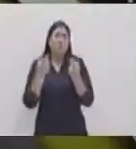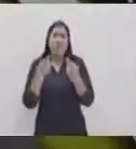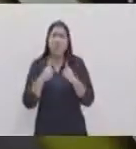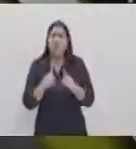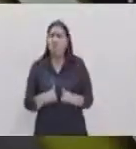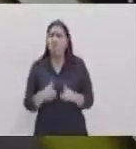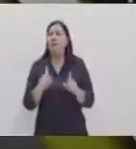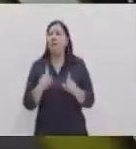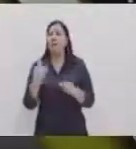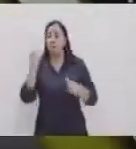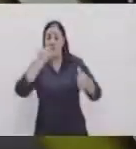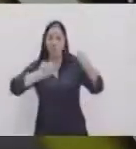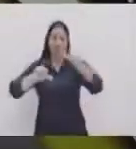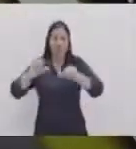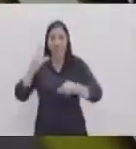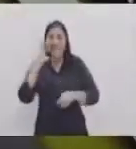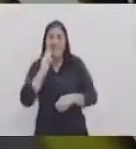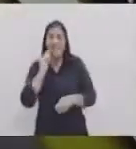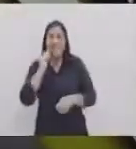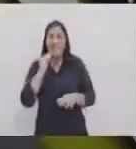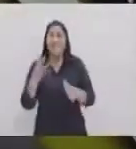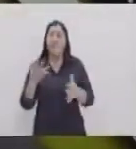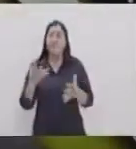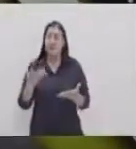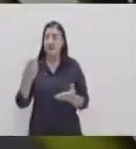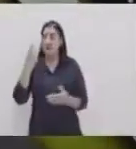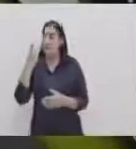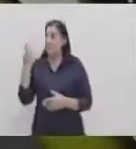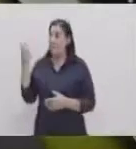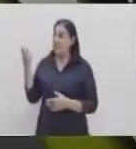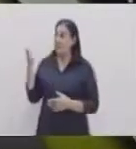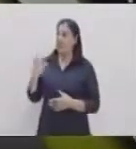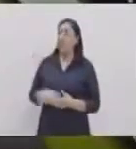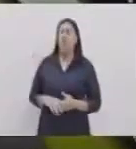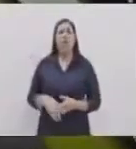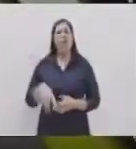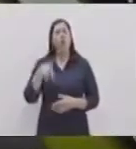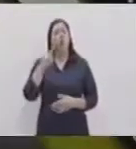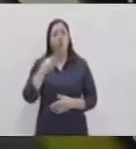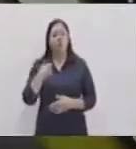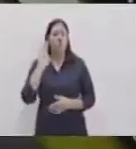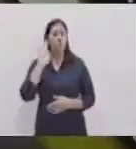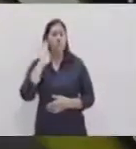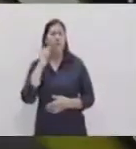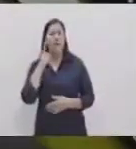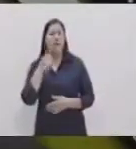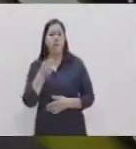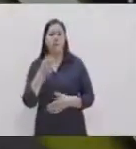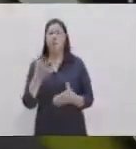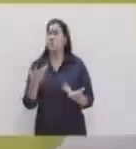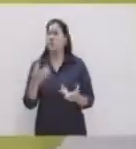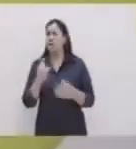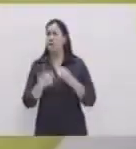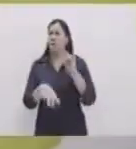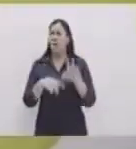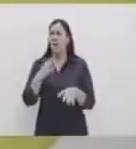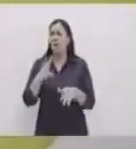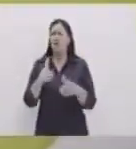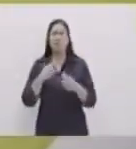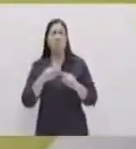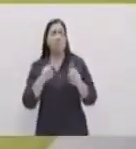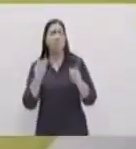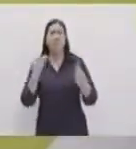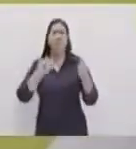nuestro entorno en el caso de la lluvia ácida. ¿Tú has escuchado qué es la lluvia ácida, Claudia? Pues solo